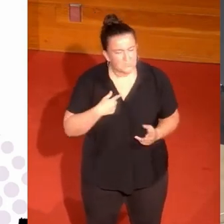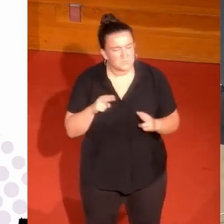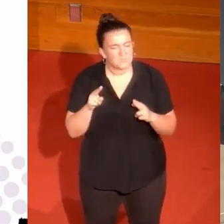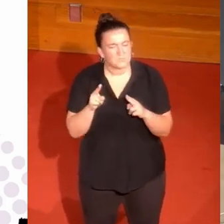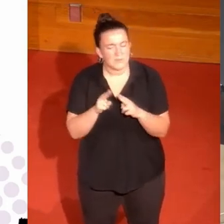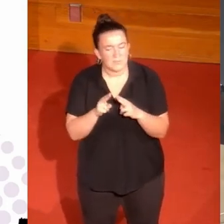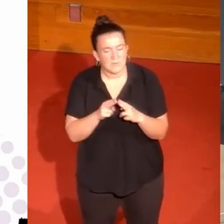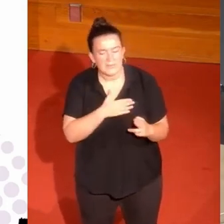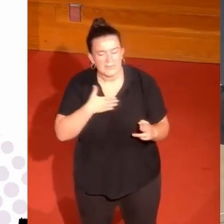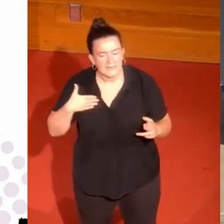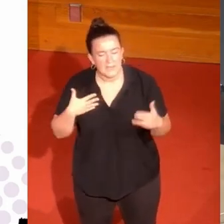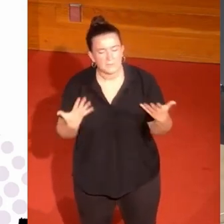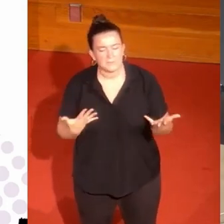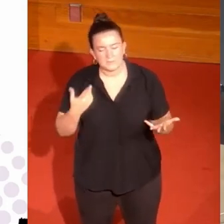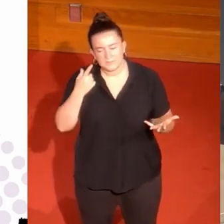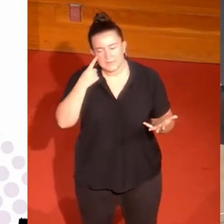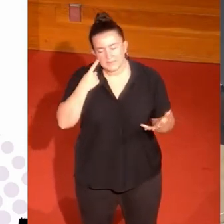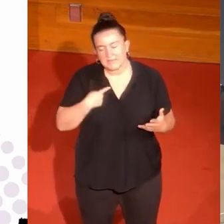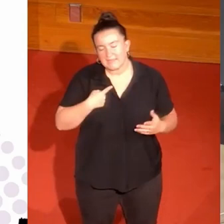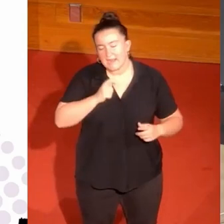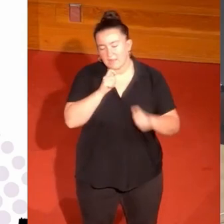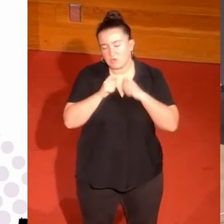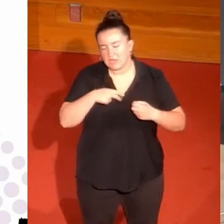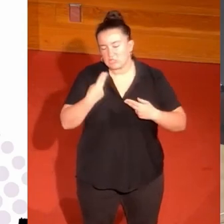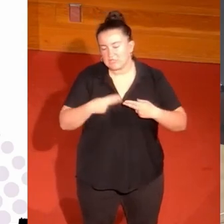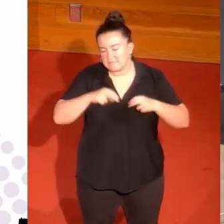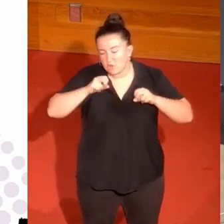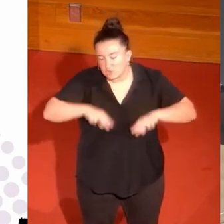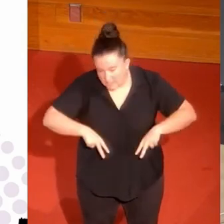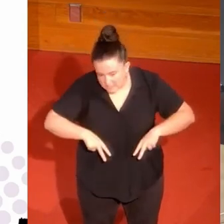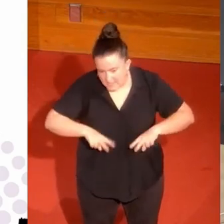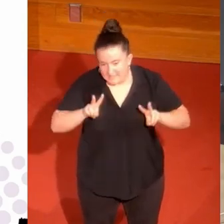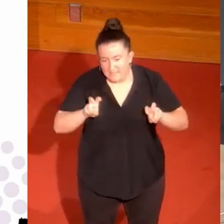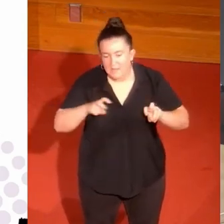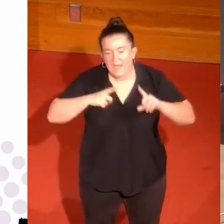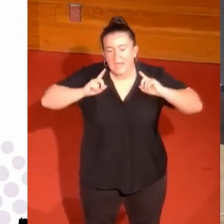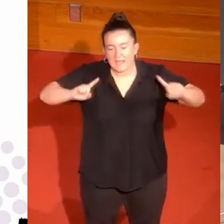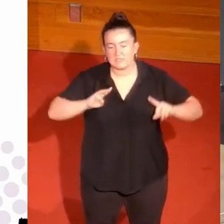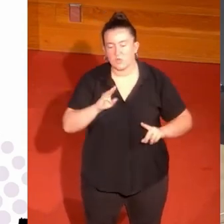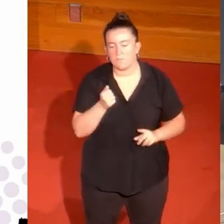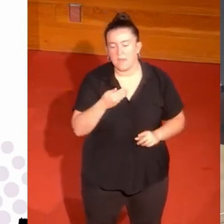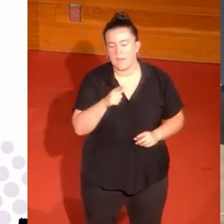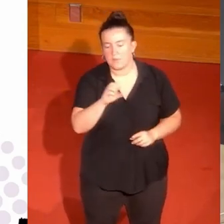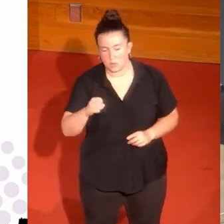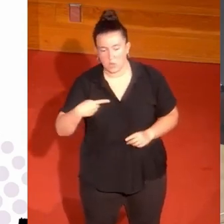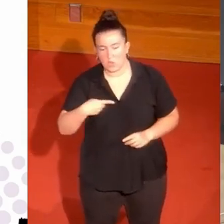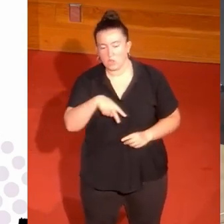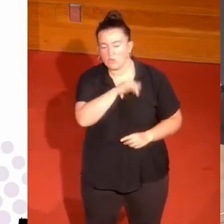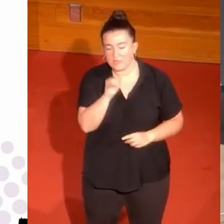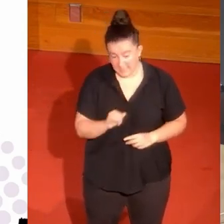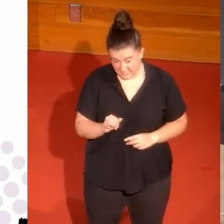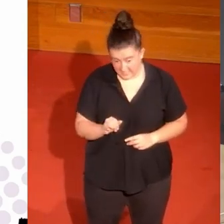qué sí qué opinión tiene reporteros Sin fronteras sobre el caso de Pablo González El Bueno un periodista que ha